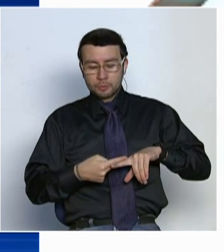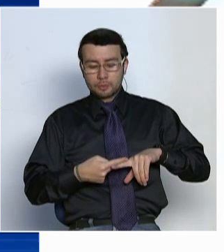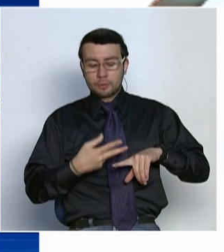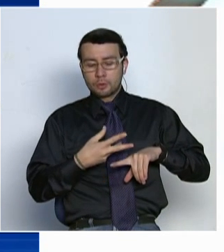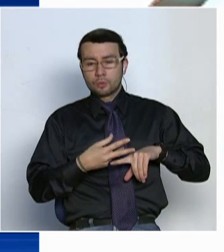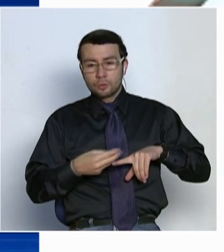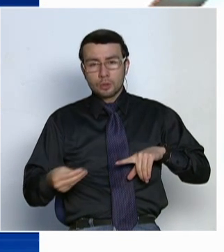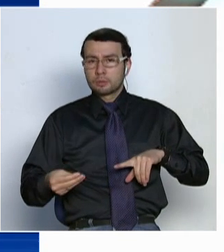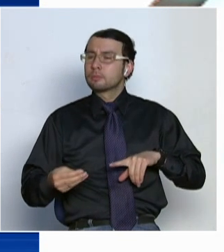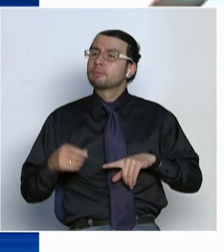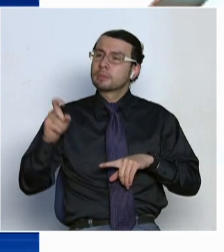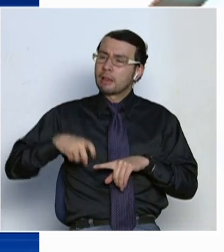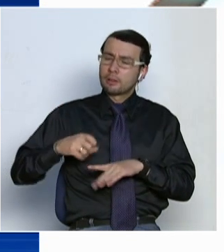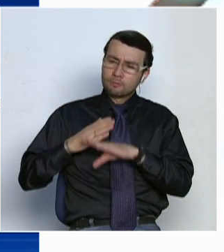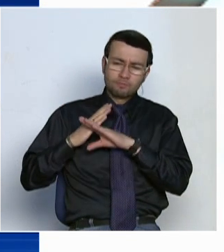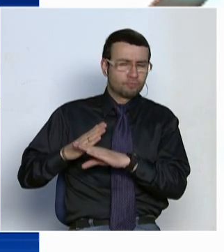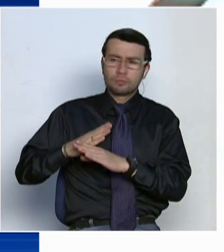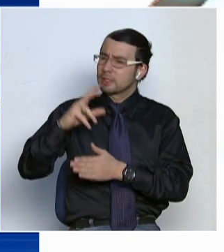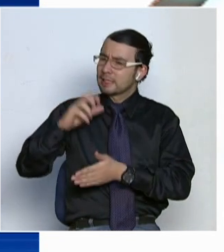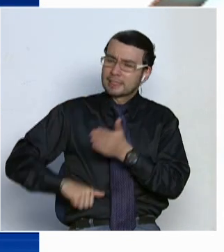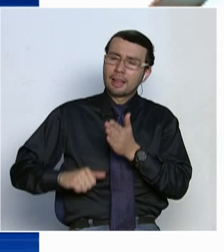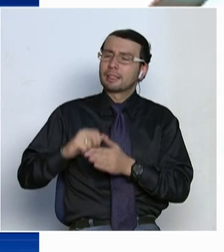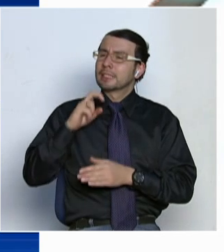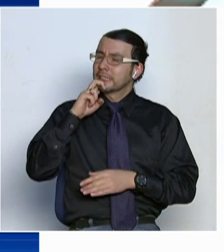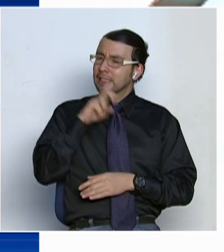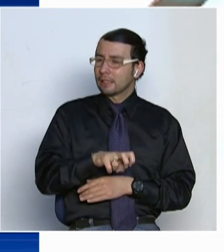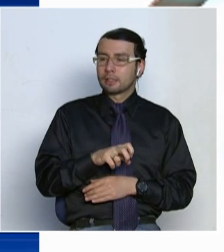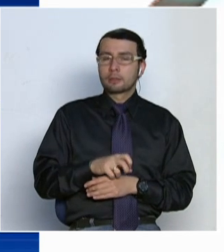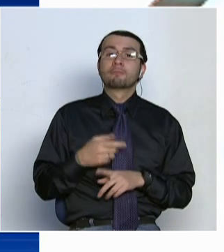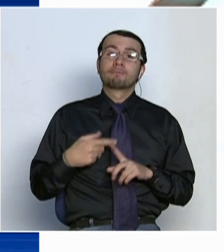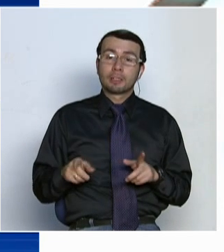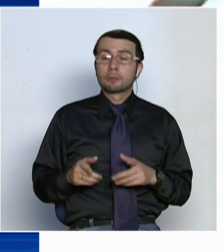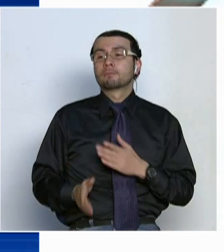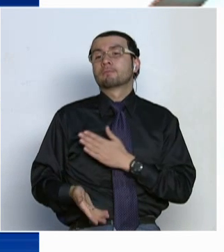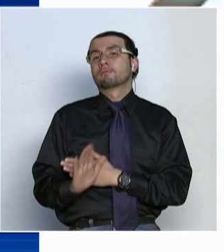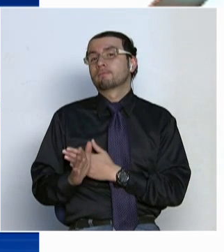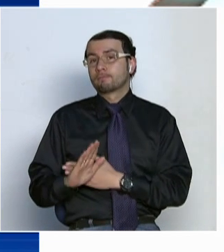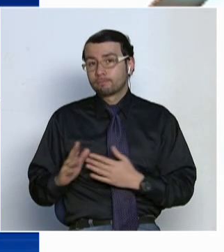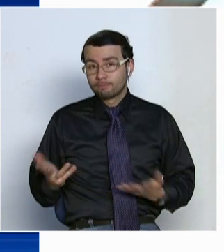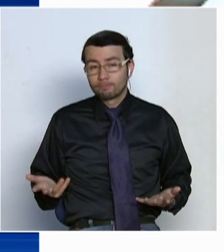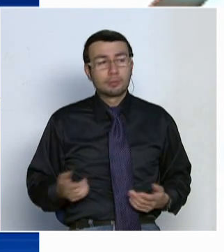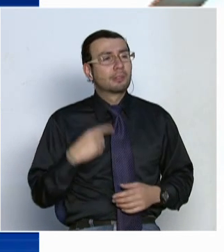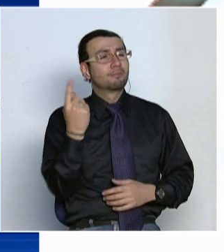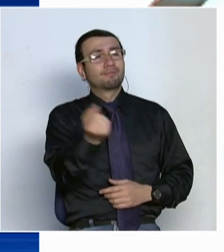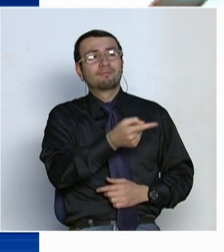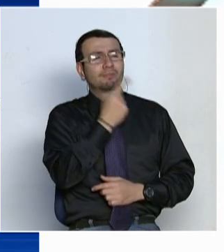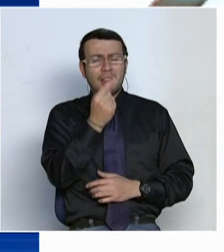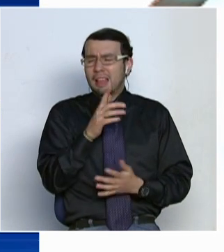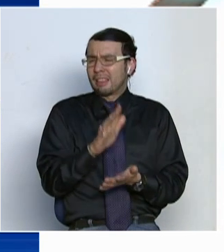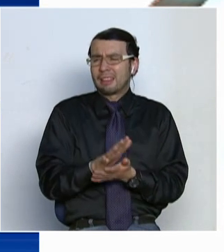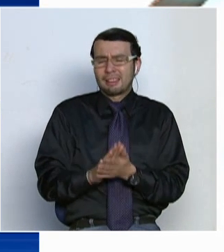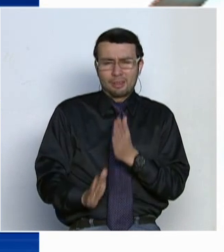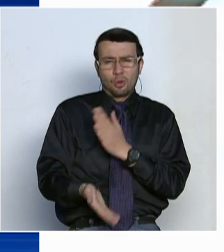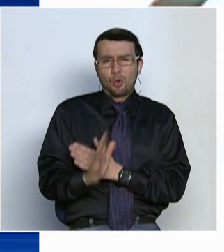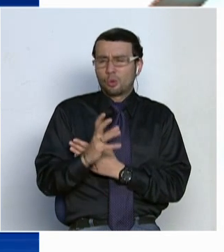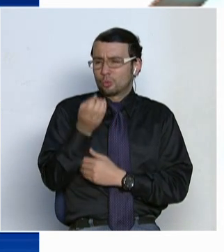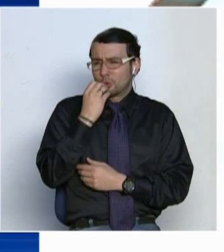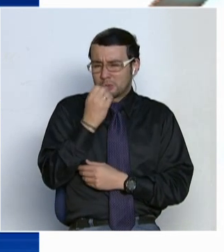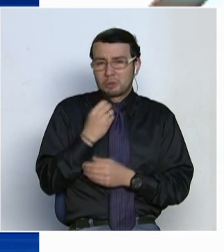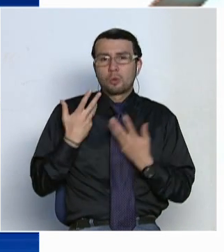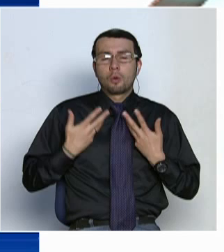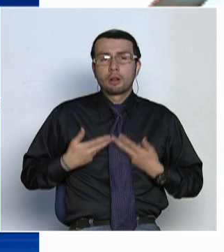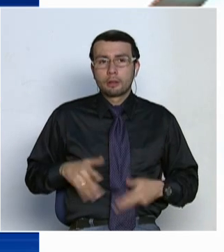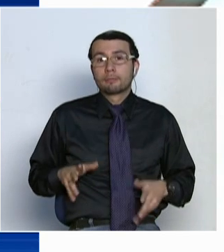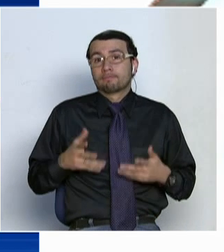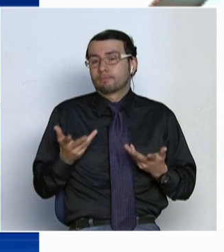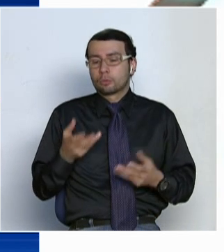la carne y esa es la pelea que nosotros tenemos en la práctica médica convencional porque no es justo que a esta señora le sigan tratando